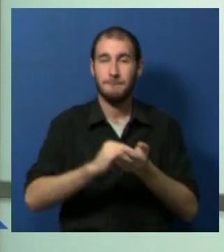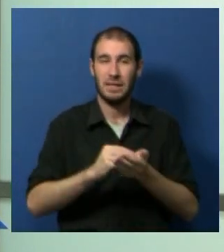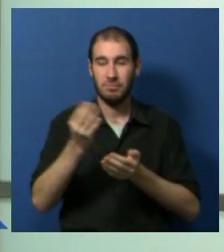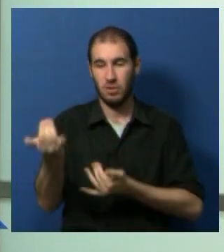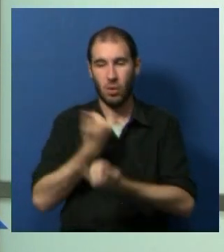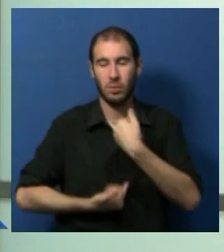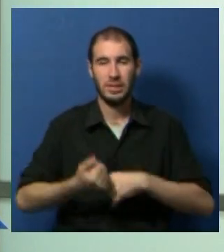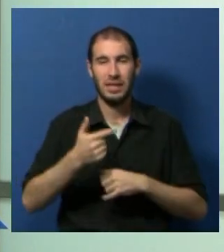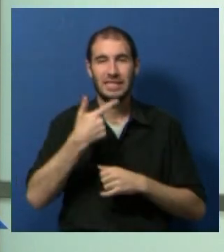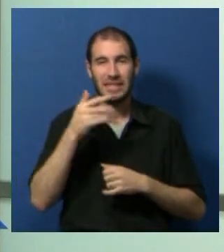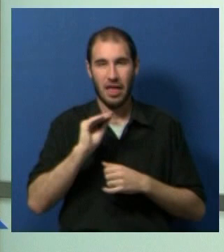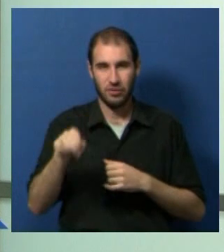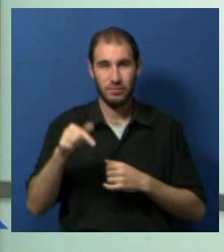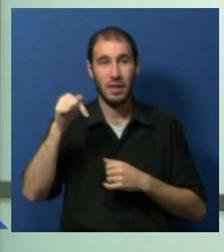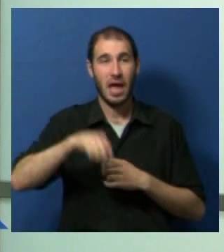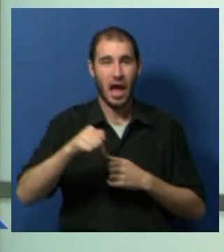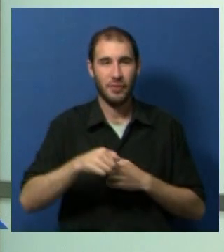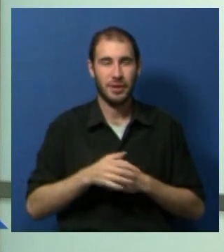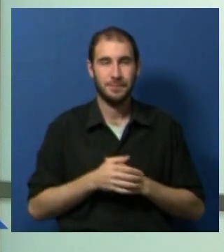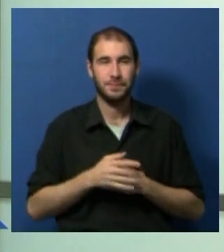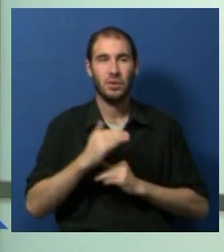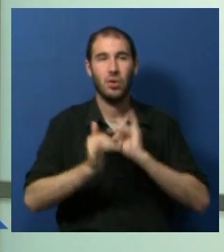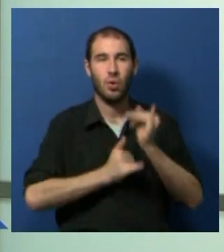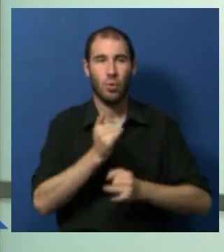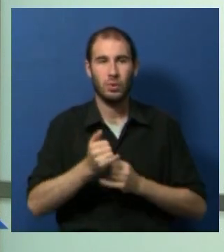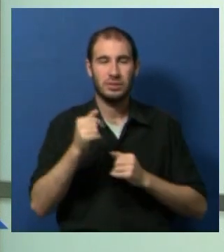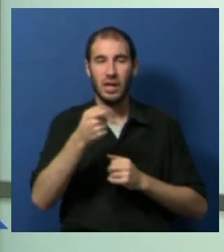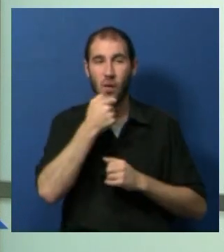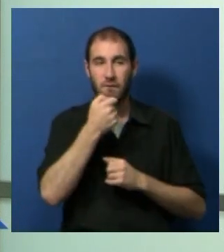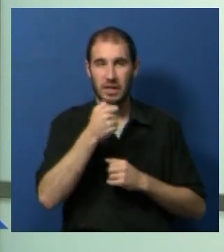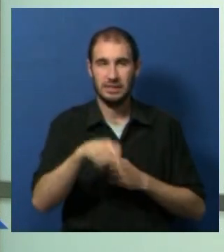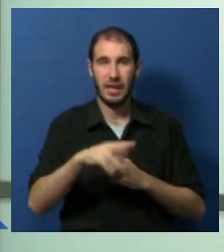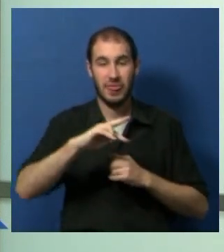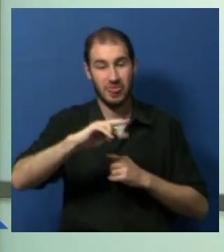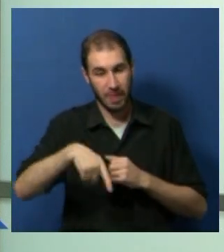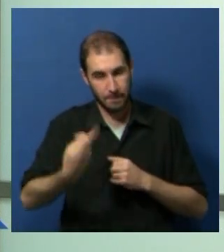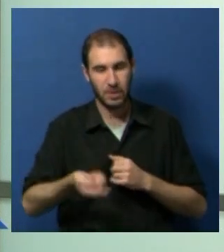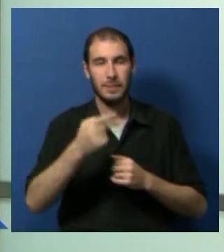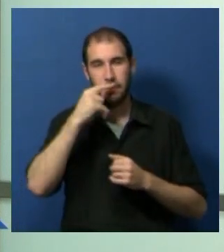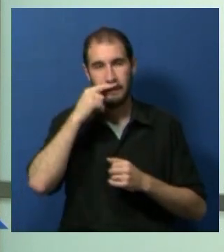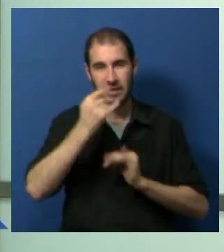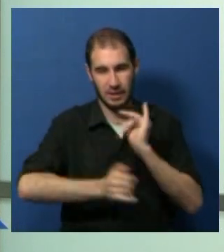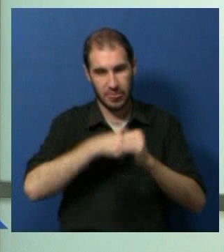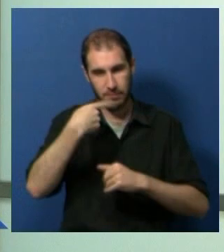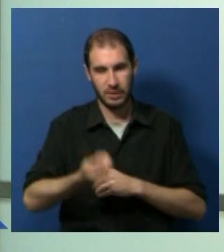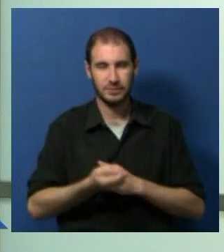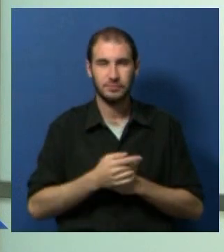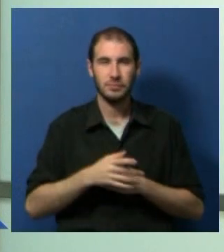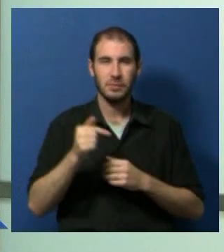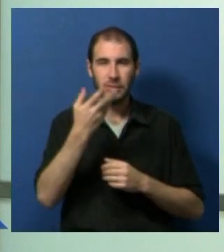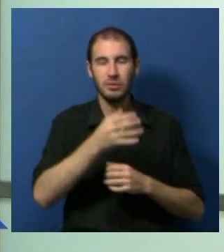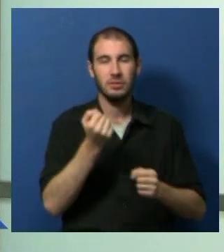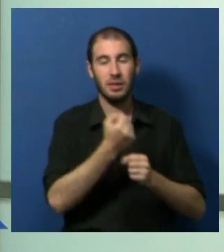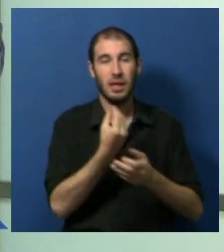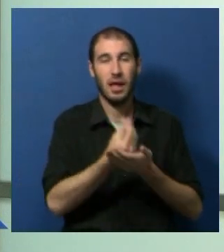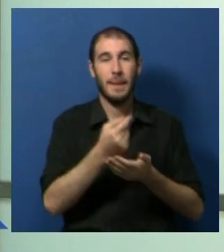palabra del legislador. A continuación, compartimos lo que fue la conferencia de prensa posterior a la de Mauricio Macri, ya de funcionarios,